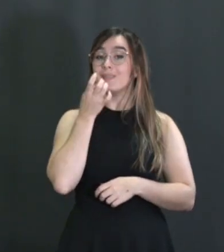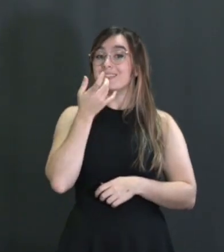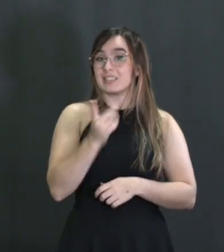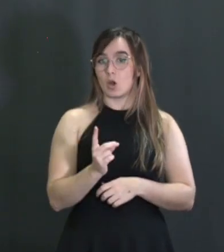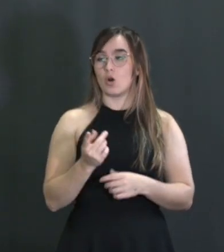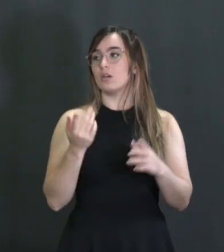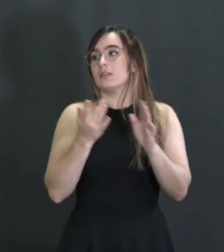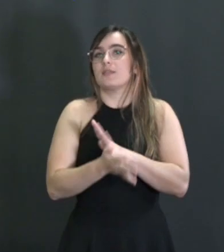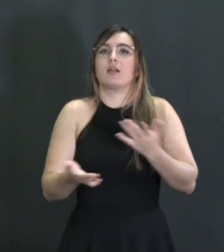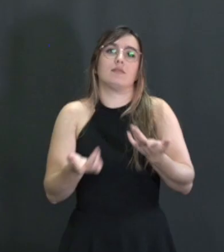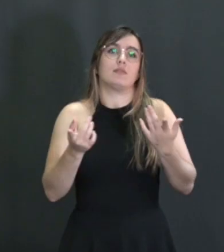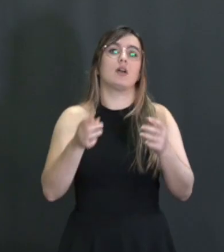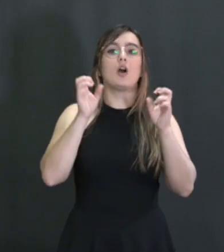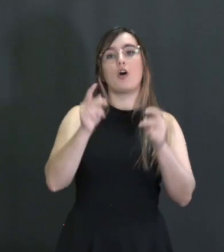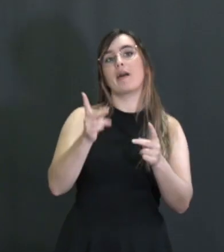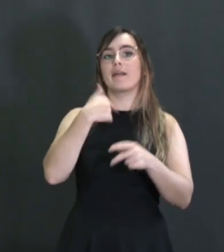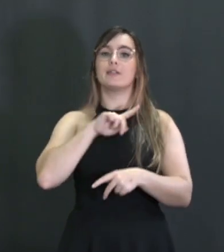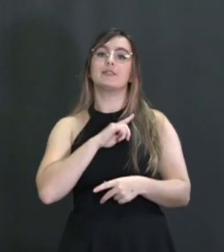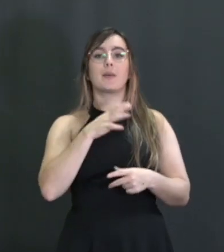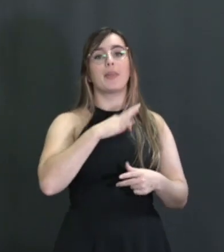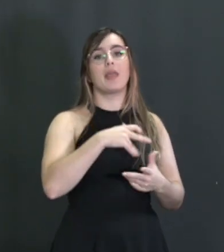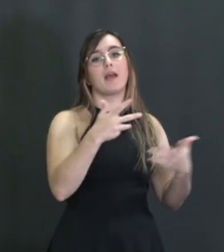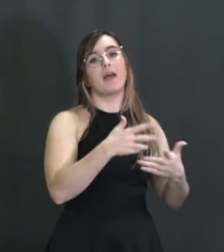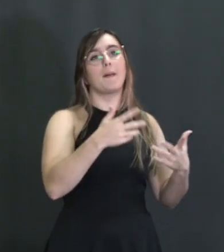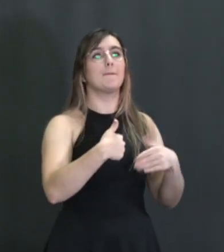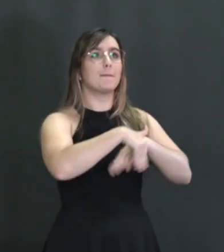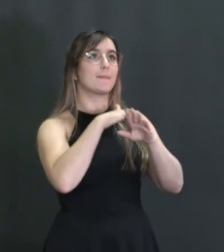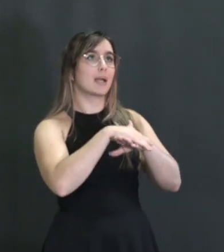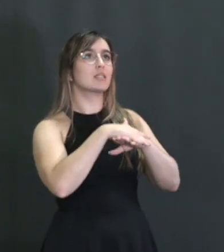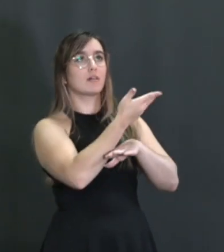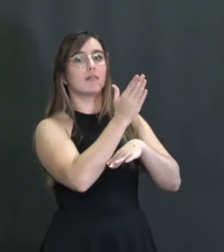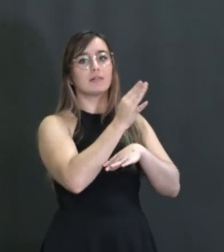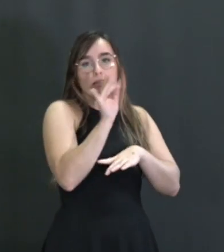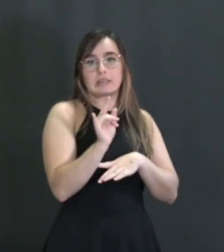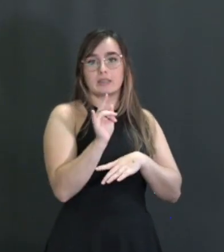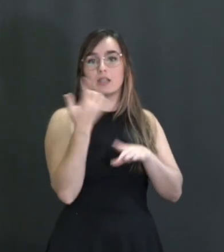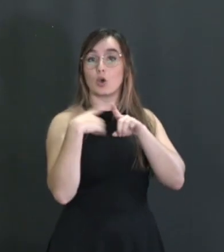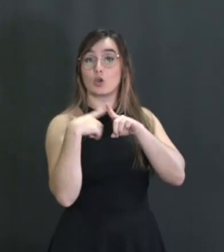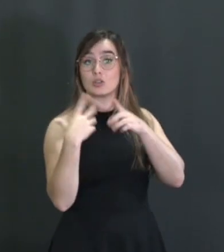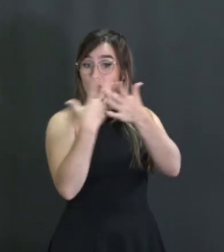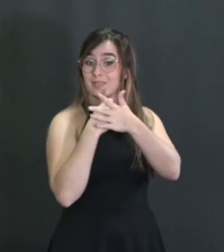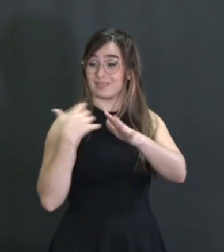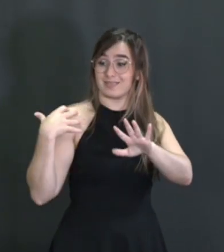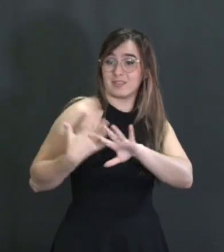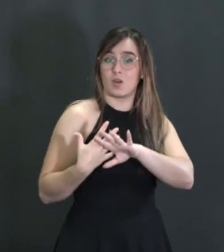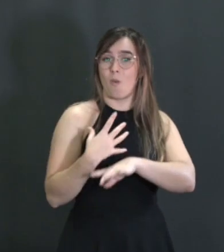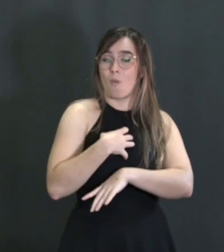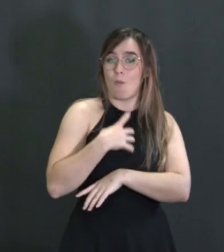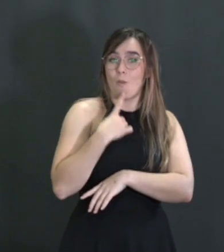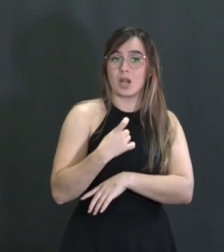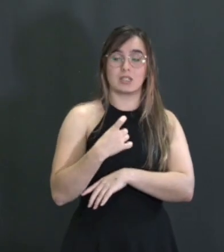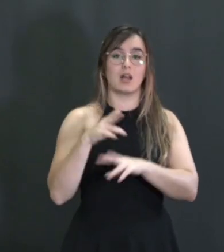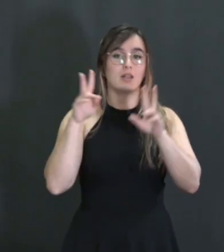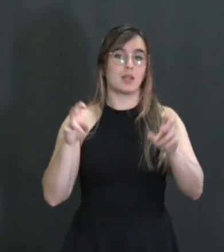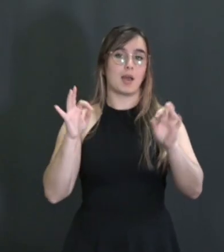podemos hacer un pan con tortas, y todas estas cuestiones de lo que nos ha costado sacar adelante una estrategia